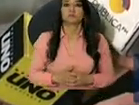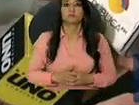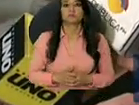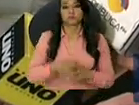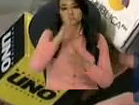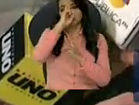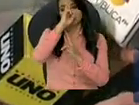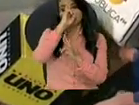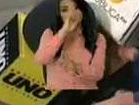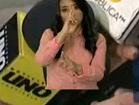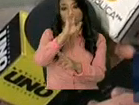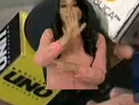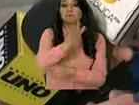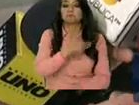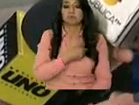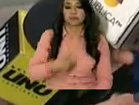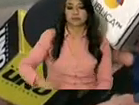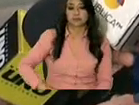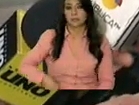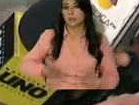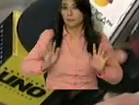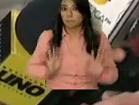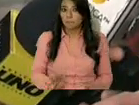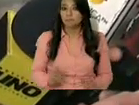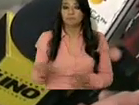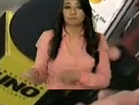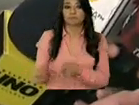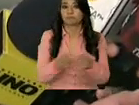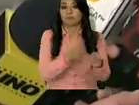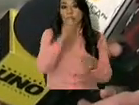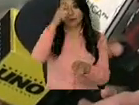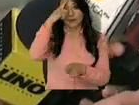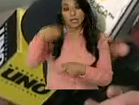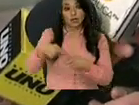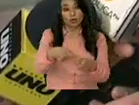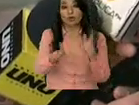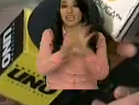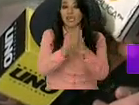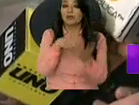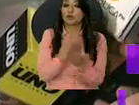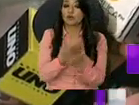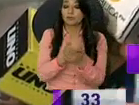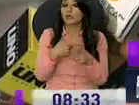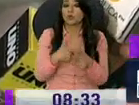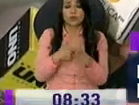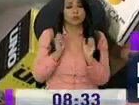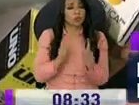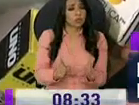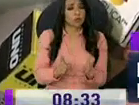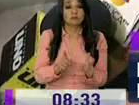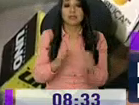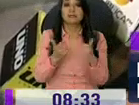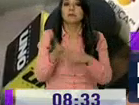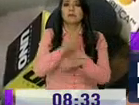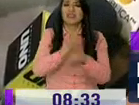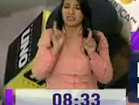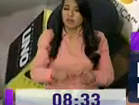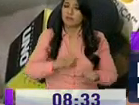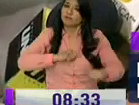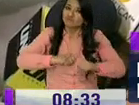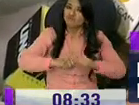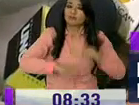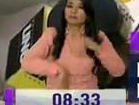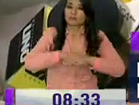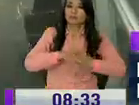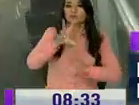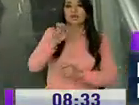respetamos la facultad que tiene el señor presidente de la República de enviar desde el Ejecutivo leyes como estas en materia económica urgente y que la Asamblea tiene que tramitarlas en los 30